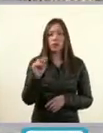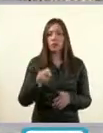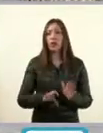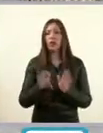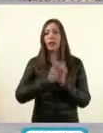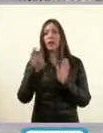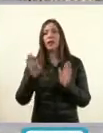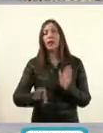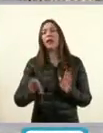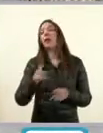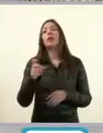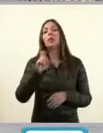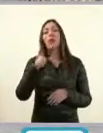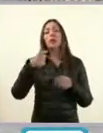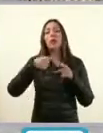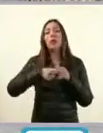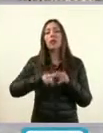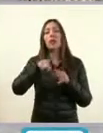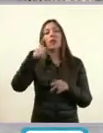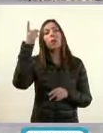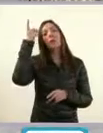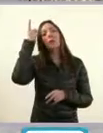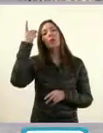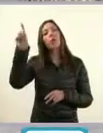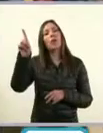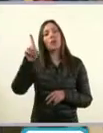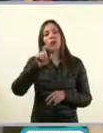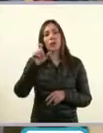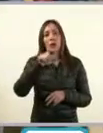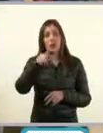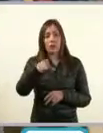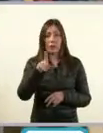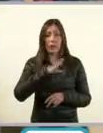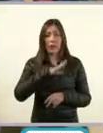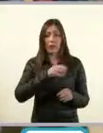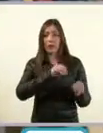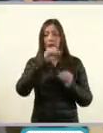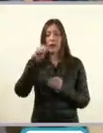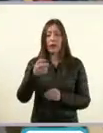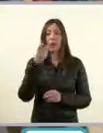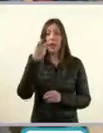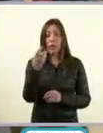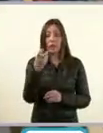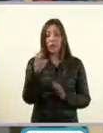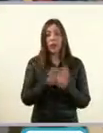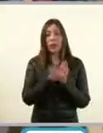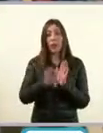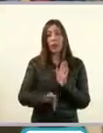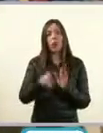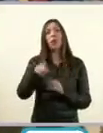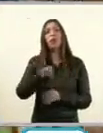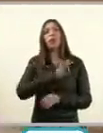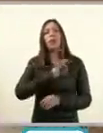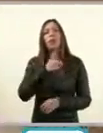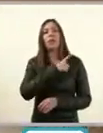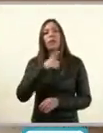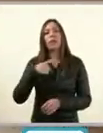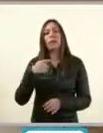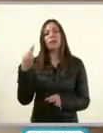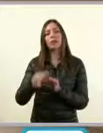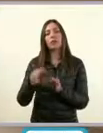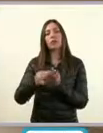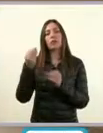tu origen es en concepto de propietario, el origen de tu posesión es en concepto de propietario. Cuando es así, entonces se tiene que cumplir con los